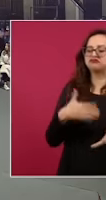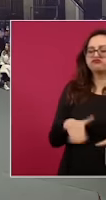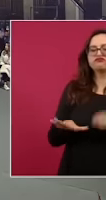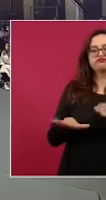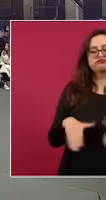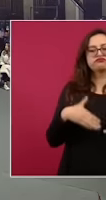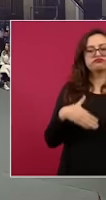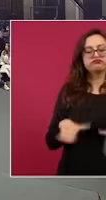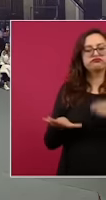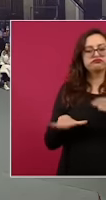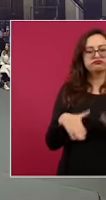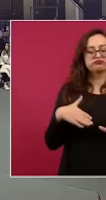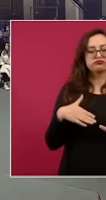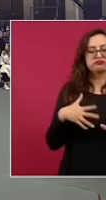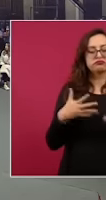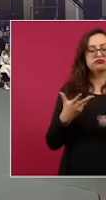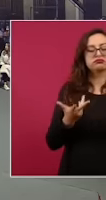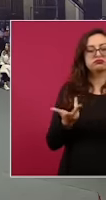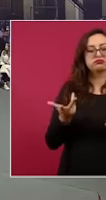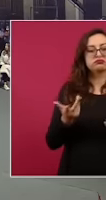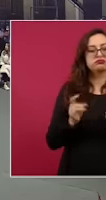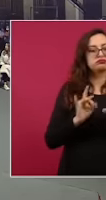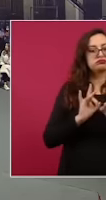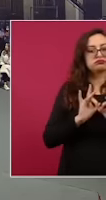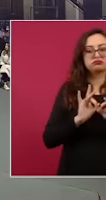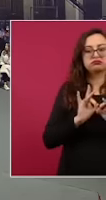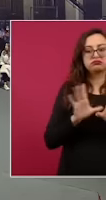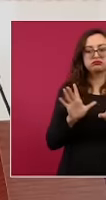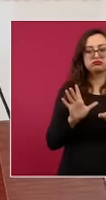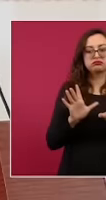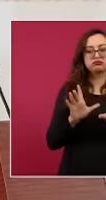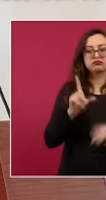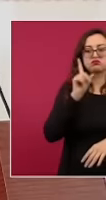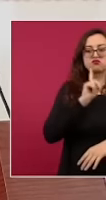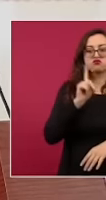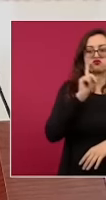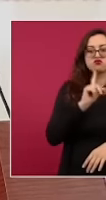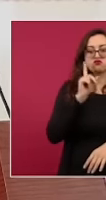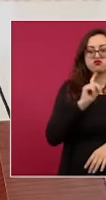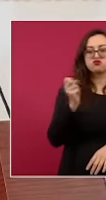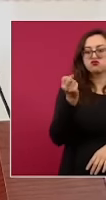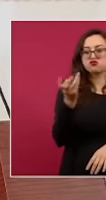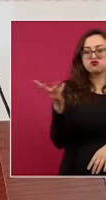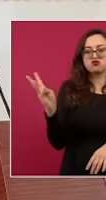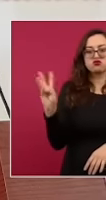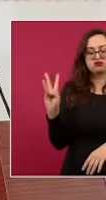habían señoras que cuando pasaba